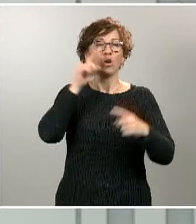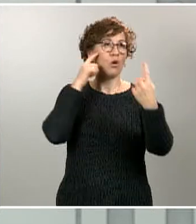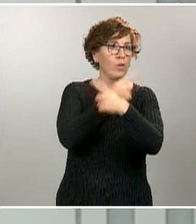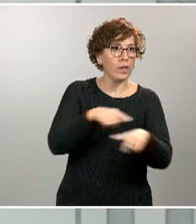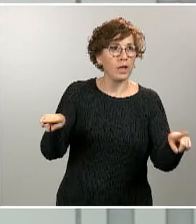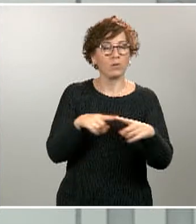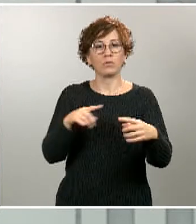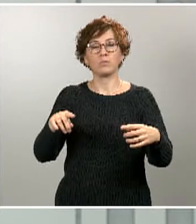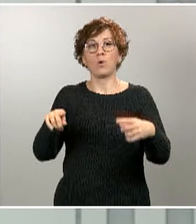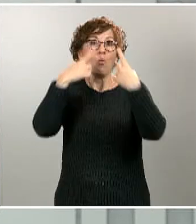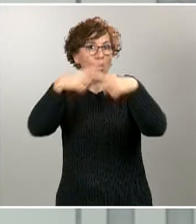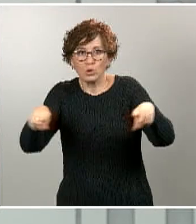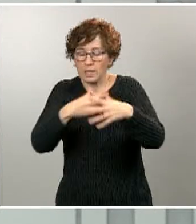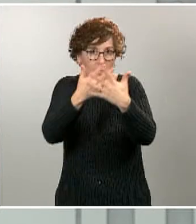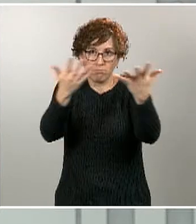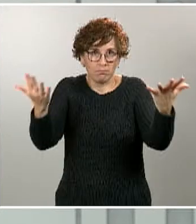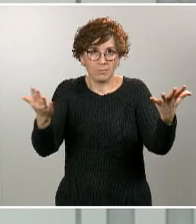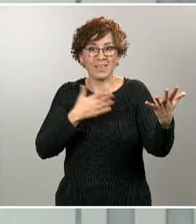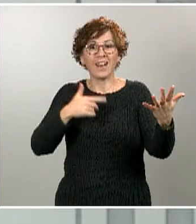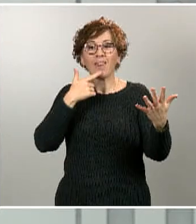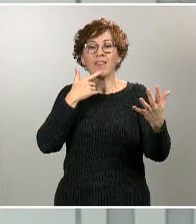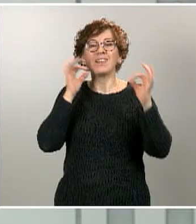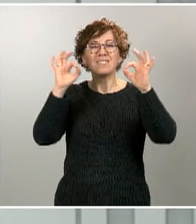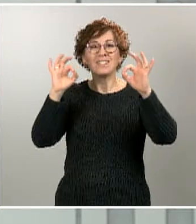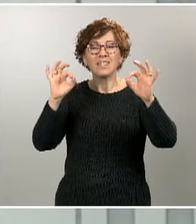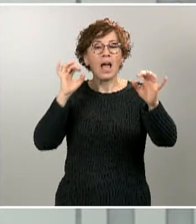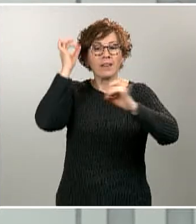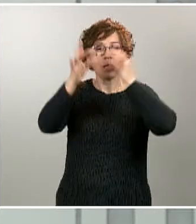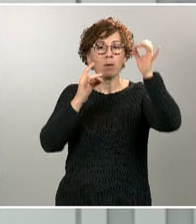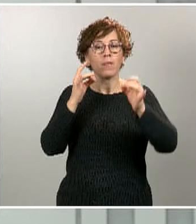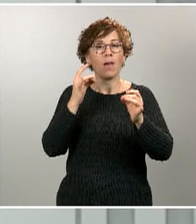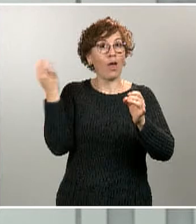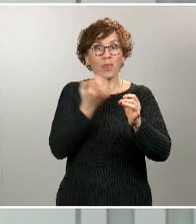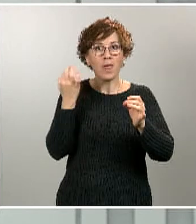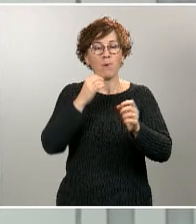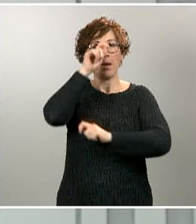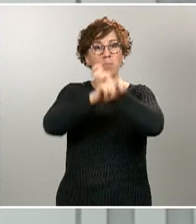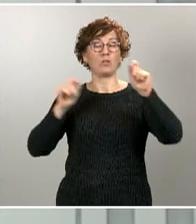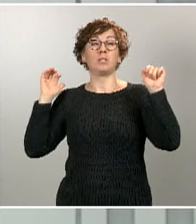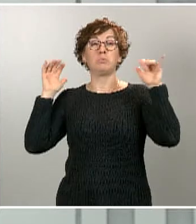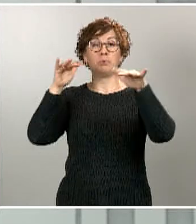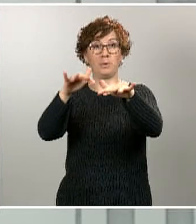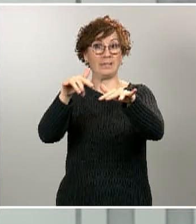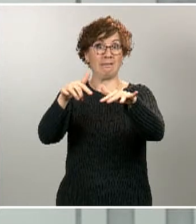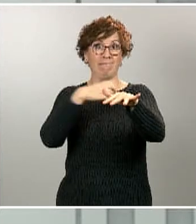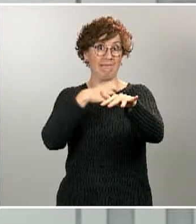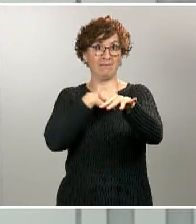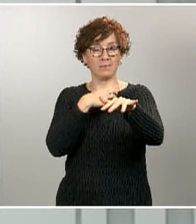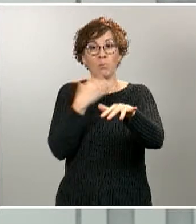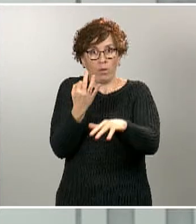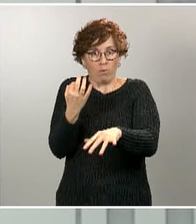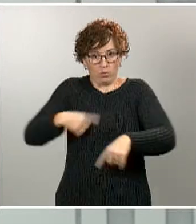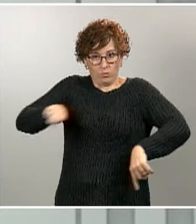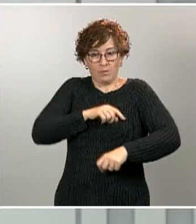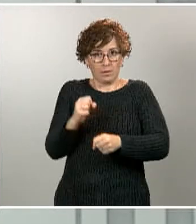que obliga en determinado formato a la congregación de personas. Tenemos que trabajar para que inmediatamente que pasen